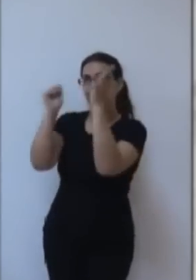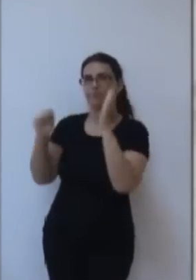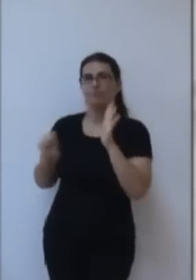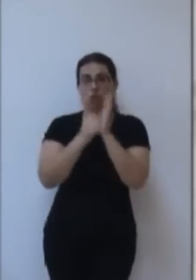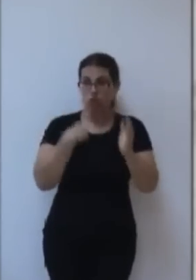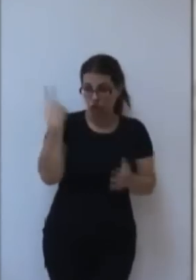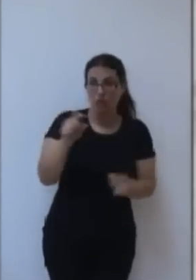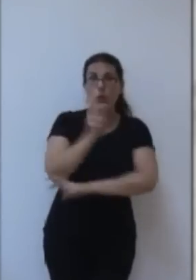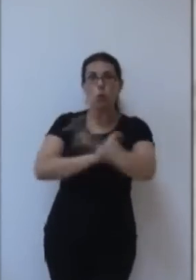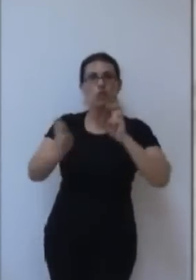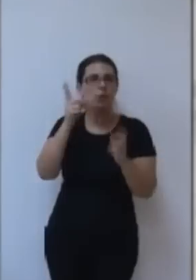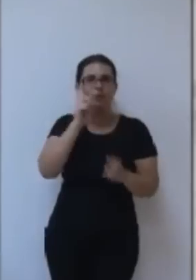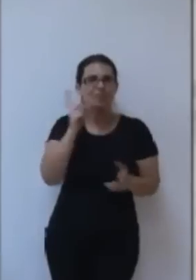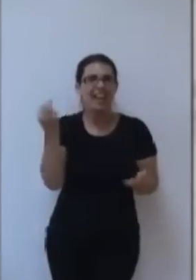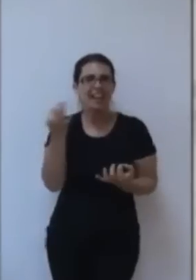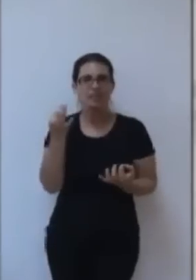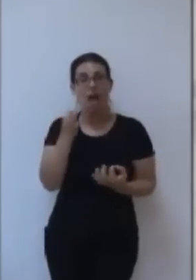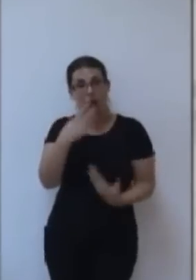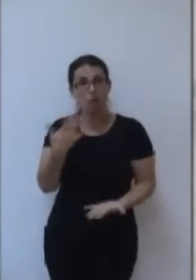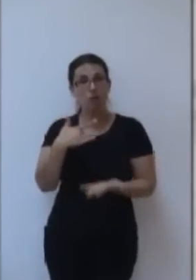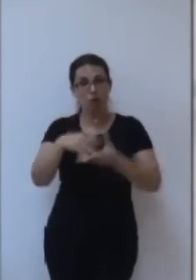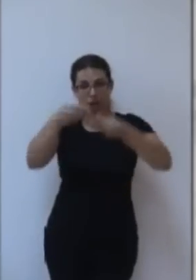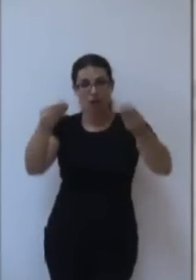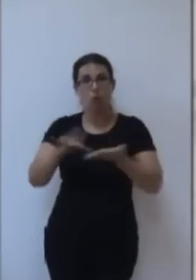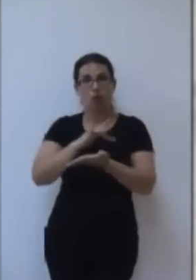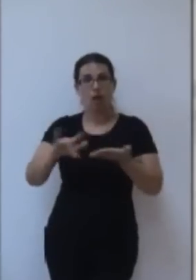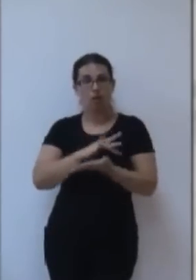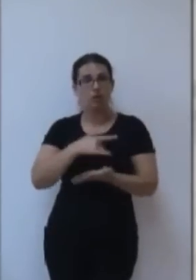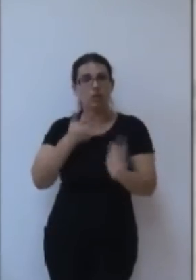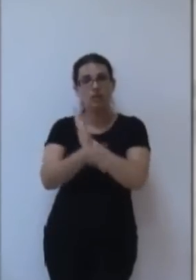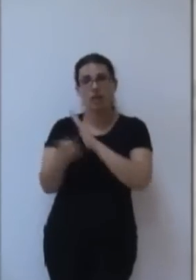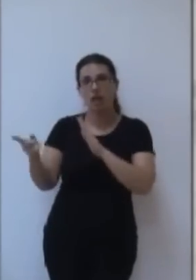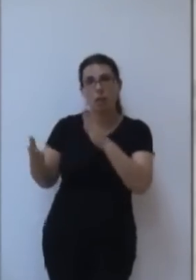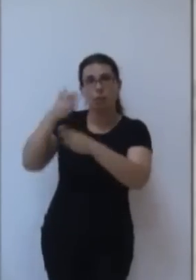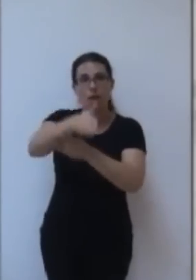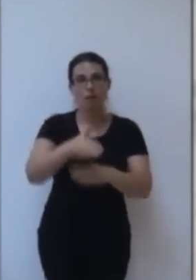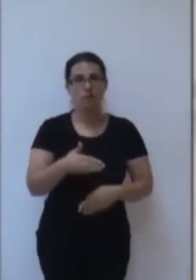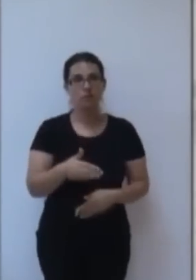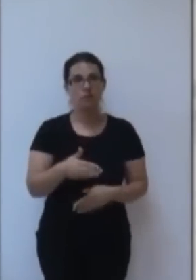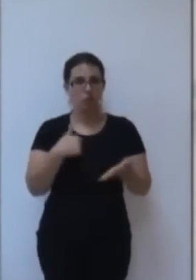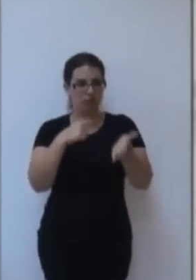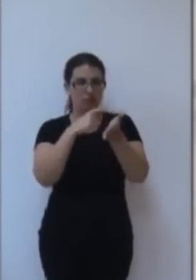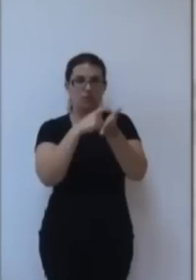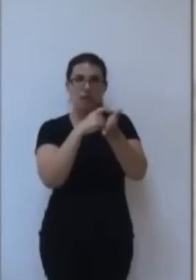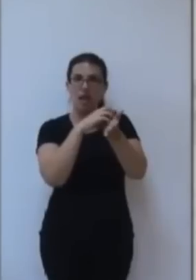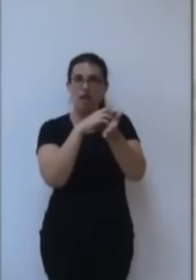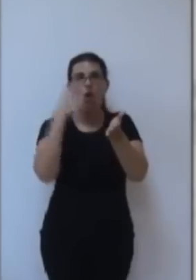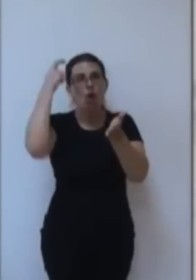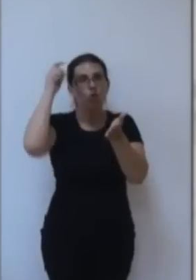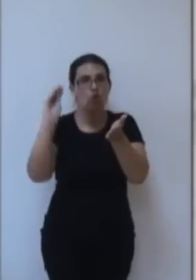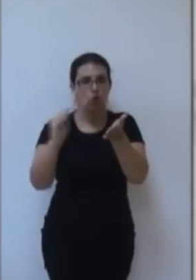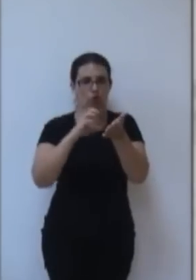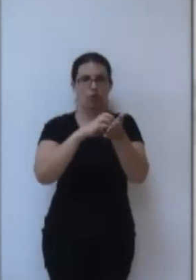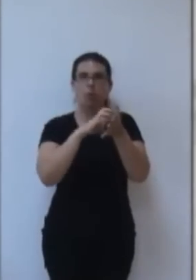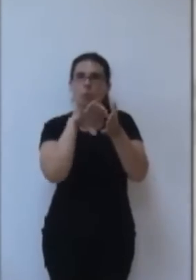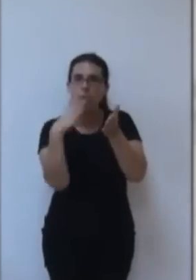sabíamos el qué, no podíamos ayudarle. Ahora tiene un comunicador, se va a ese comunicador electrónico y allí tiene su oso, su pelota, su